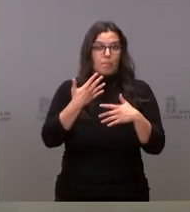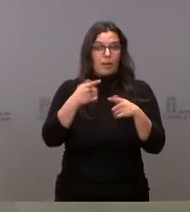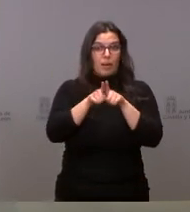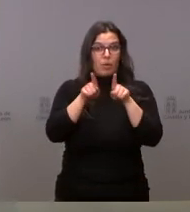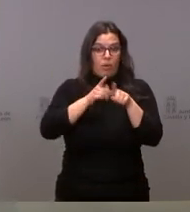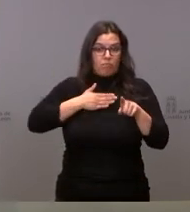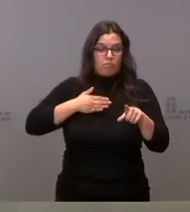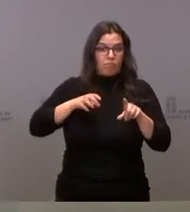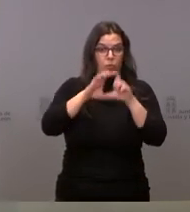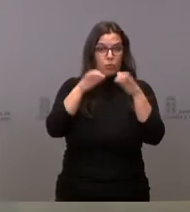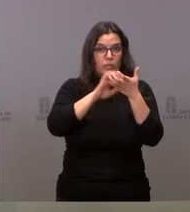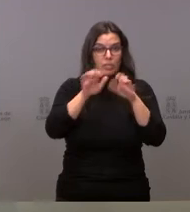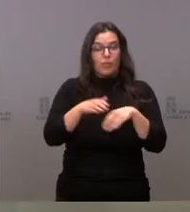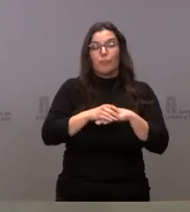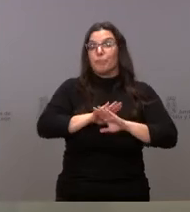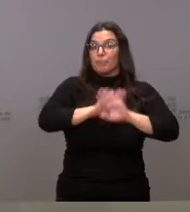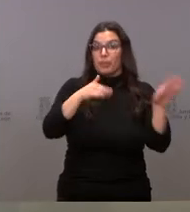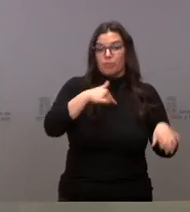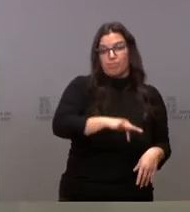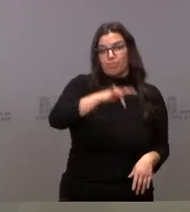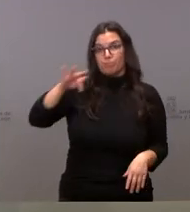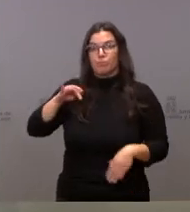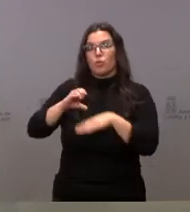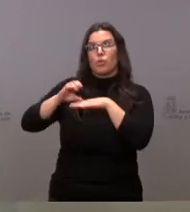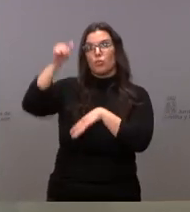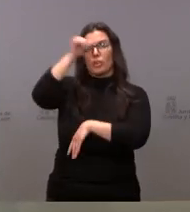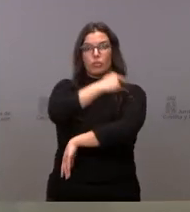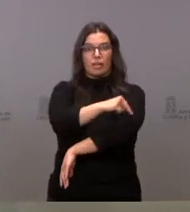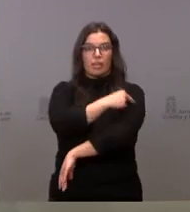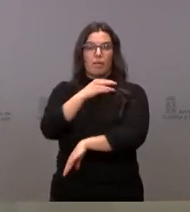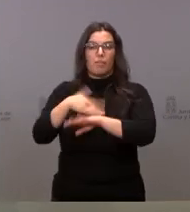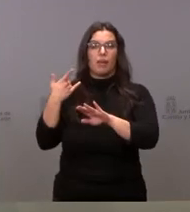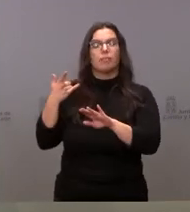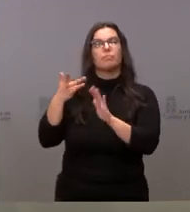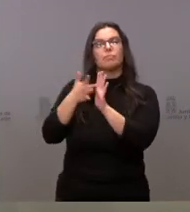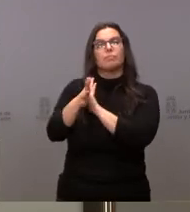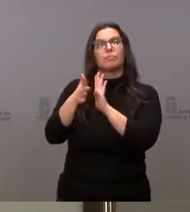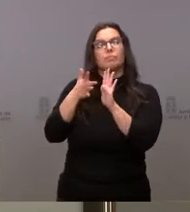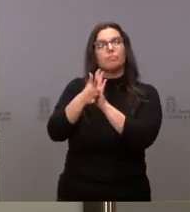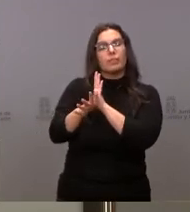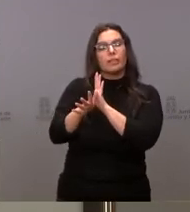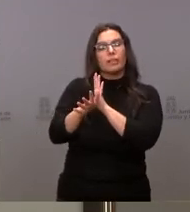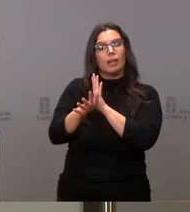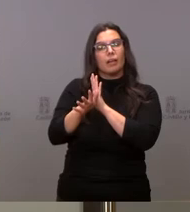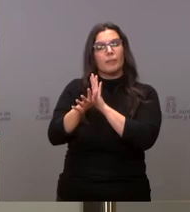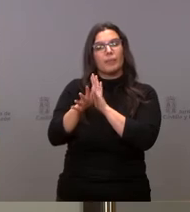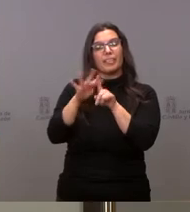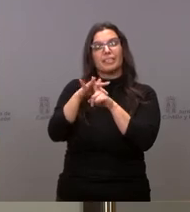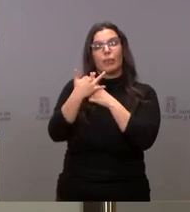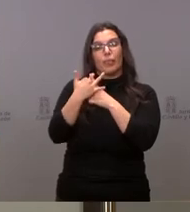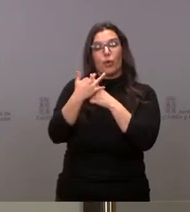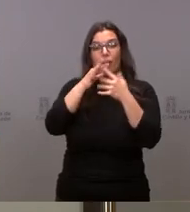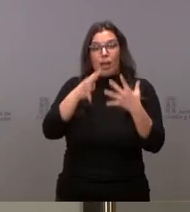castellón y sin más al consejero de sanidad para qué a usted la situación